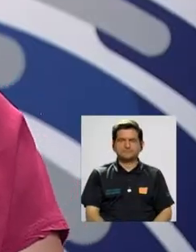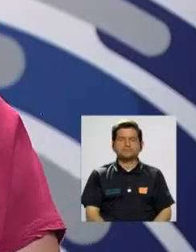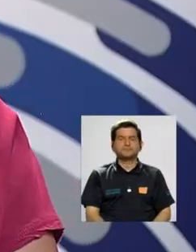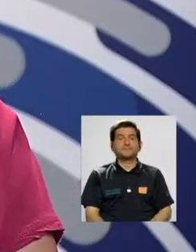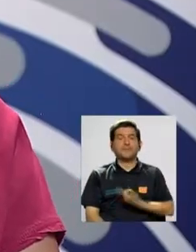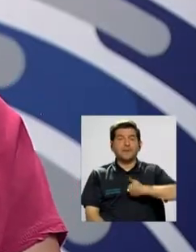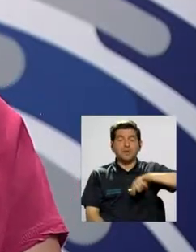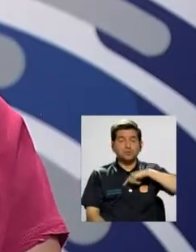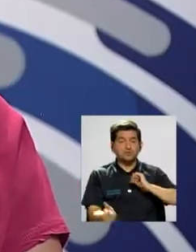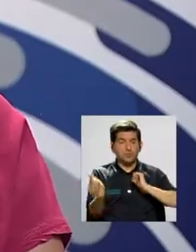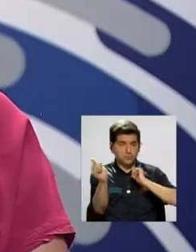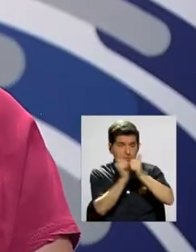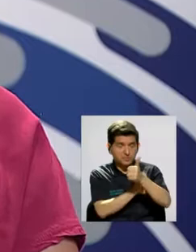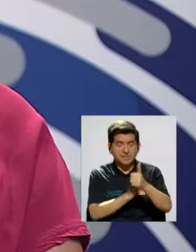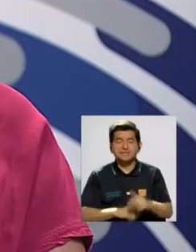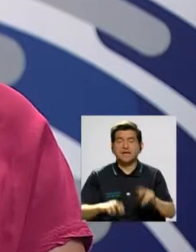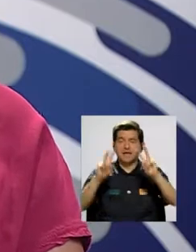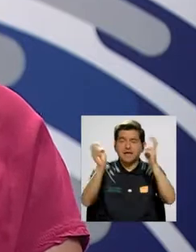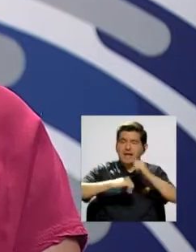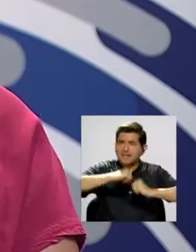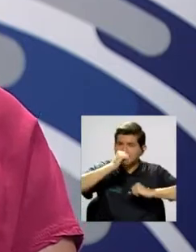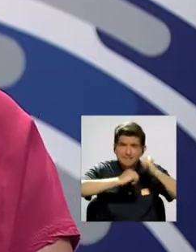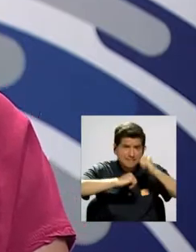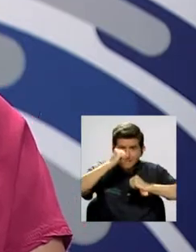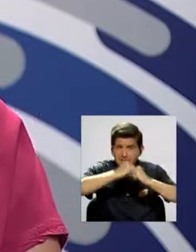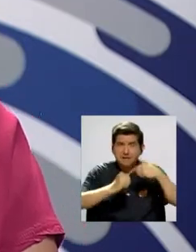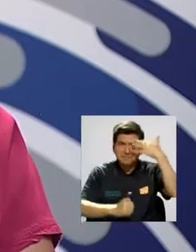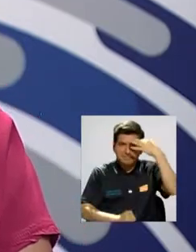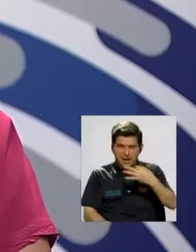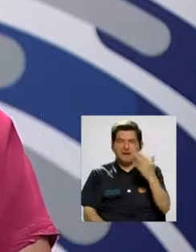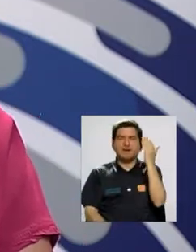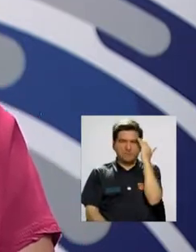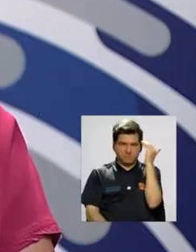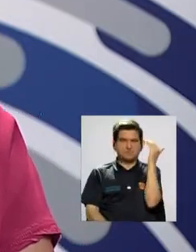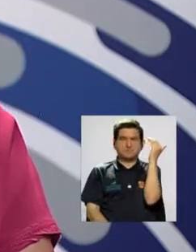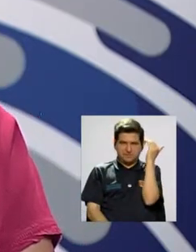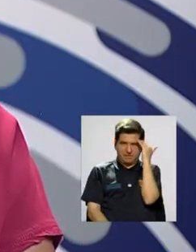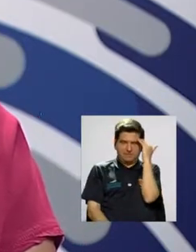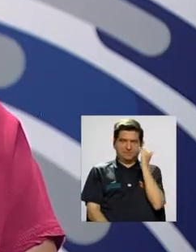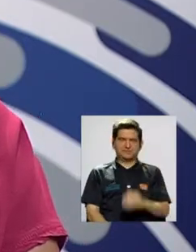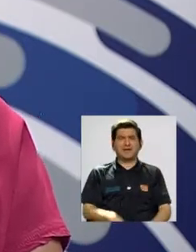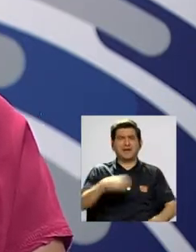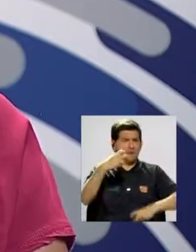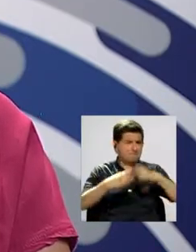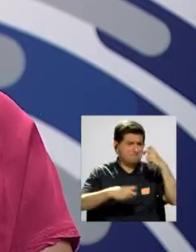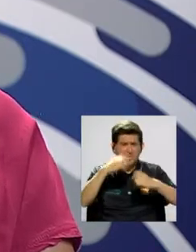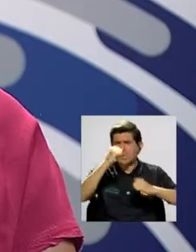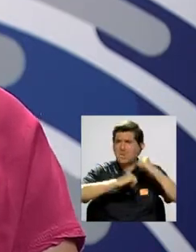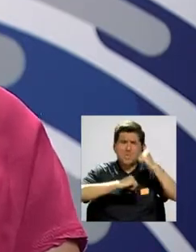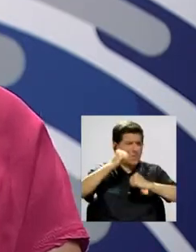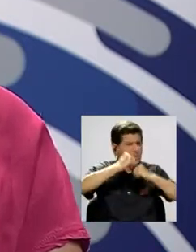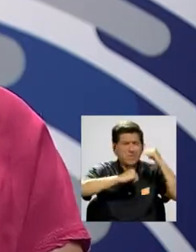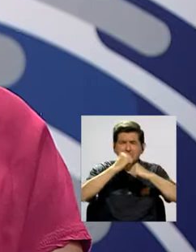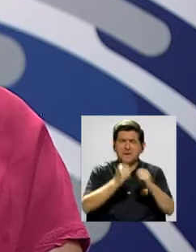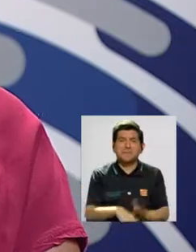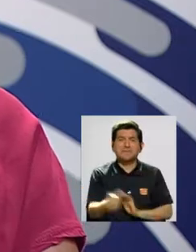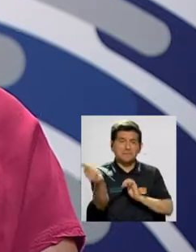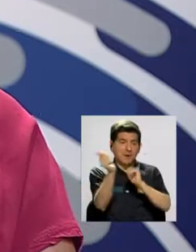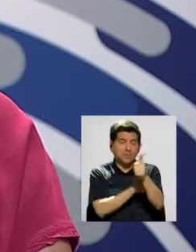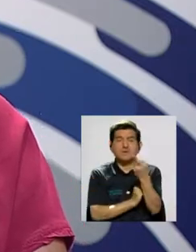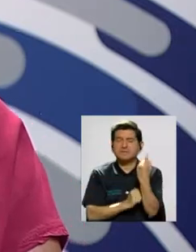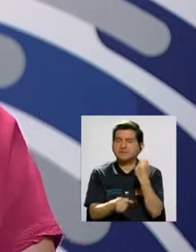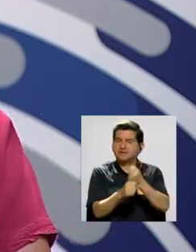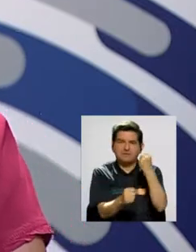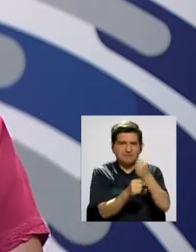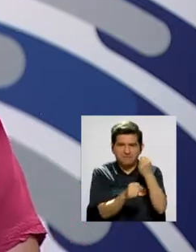queremos superar los temas de infraestructura, porque creo que estamos conscientes de que hay problemas de infraestructura. Queremos superar el